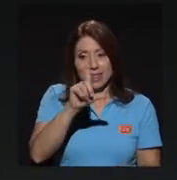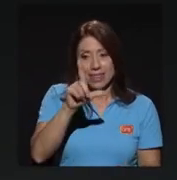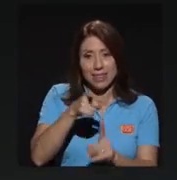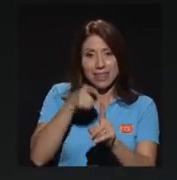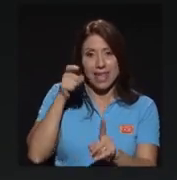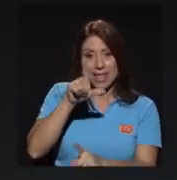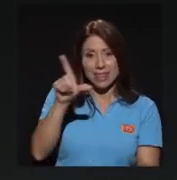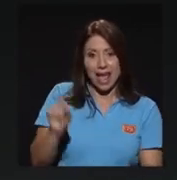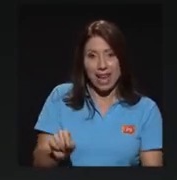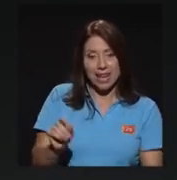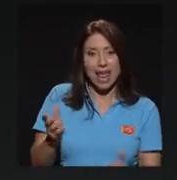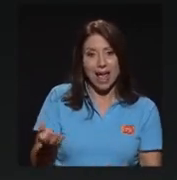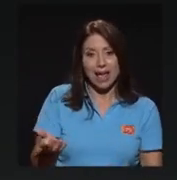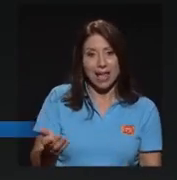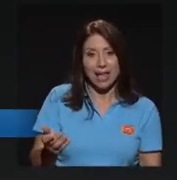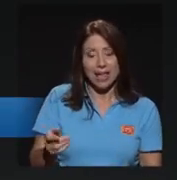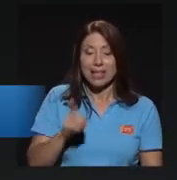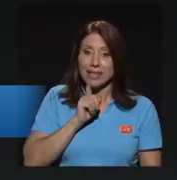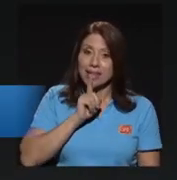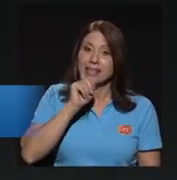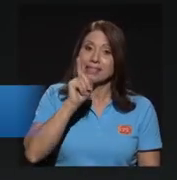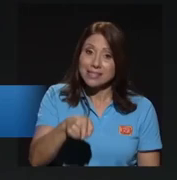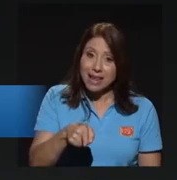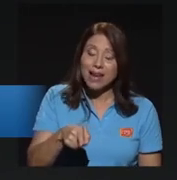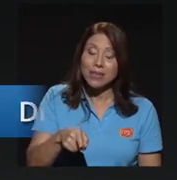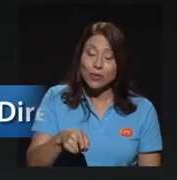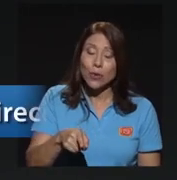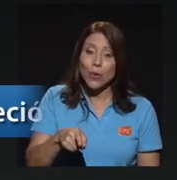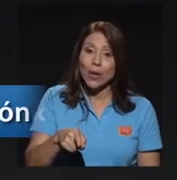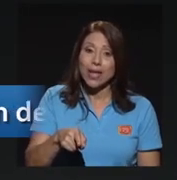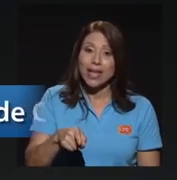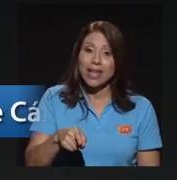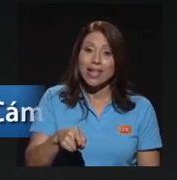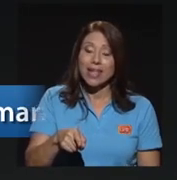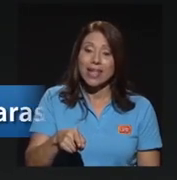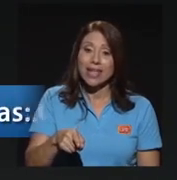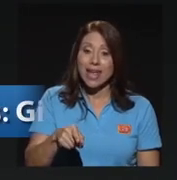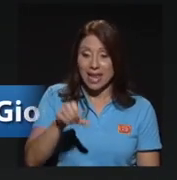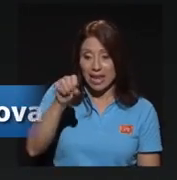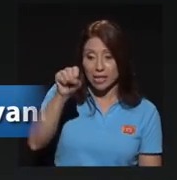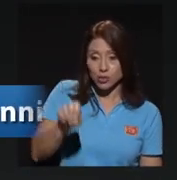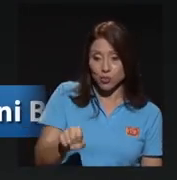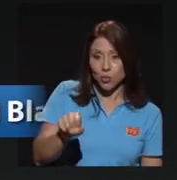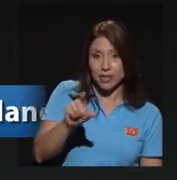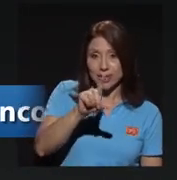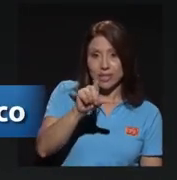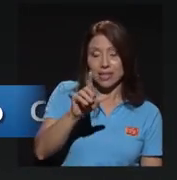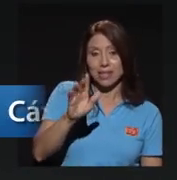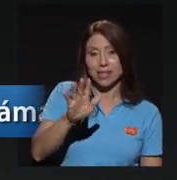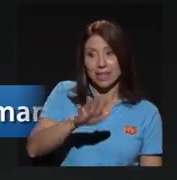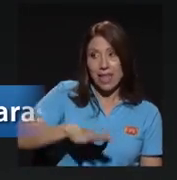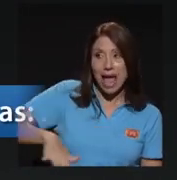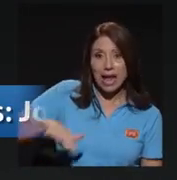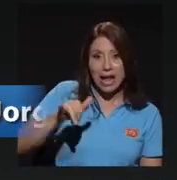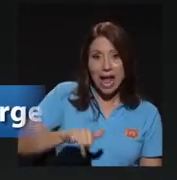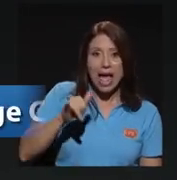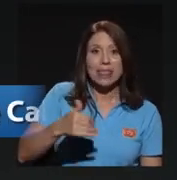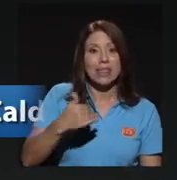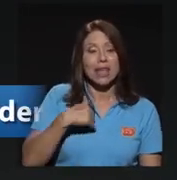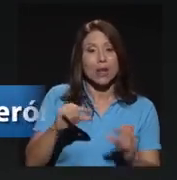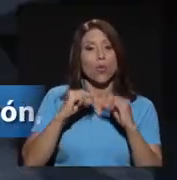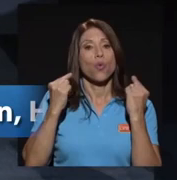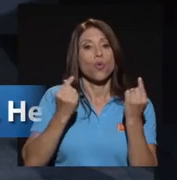en cierto que tiene en el sur del país un grupo de descendientes de italianos pero